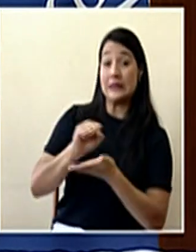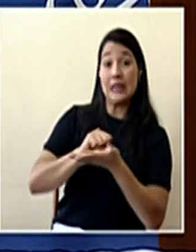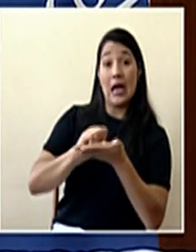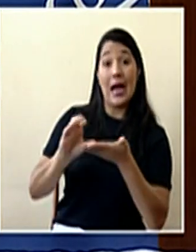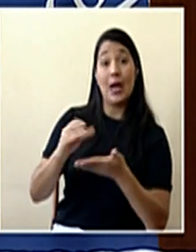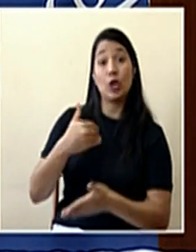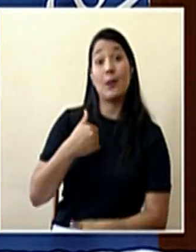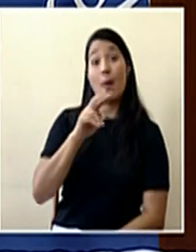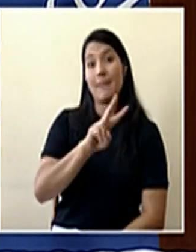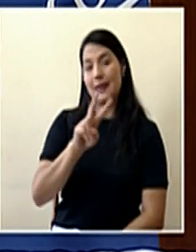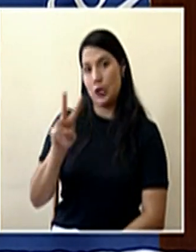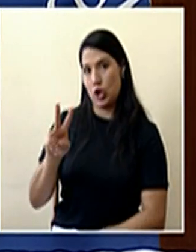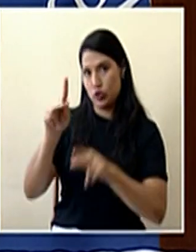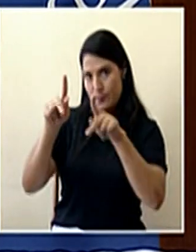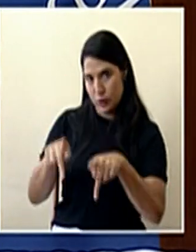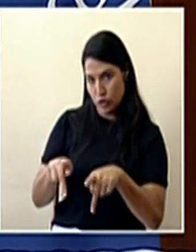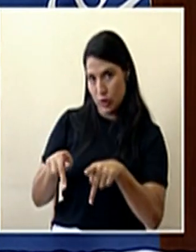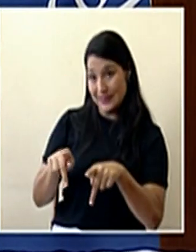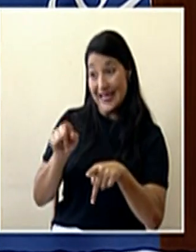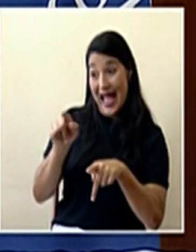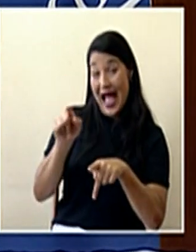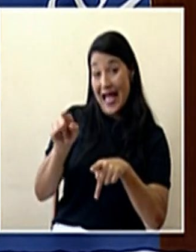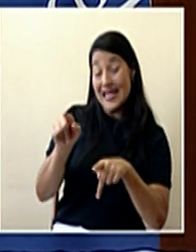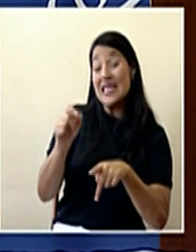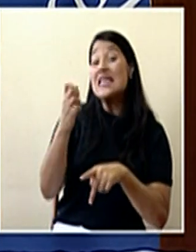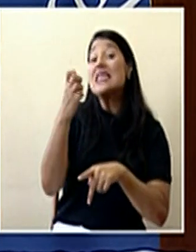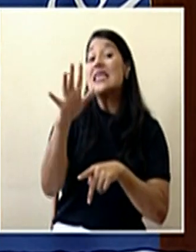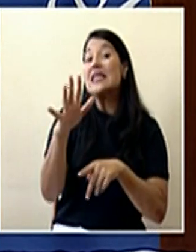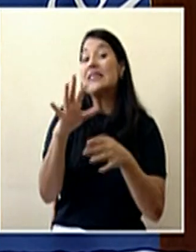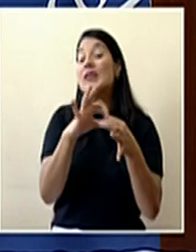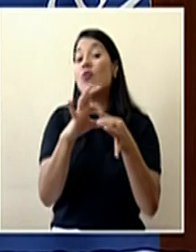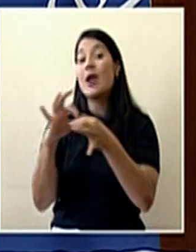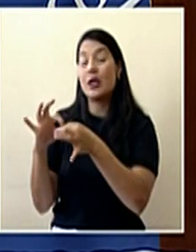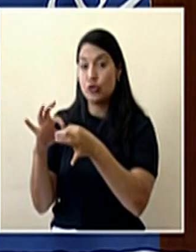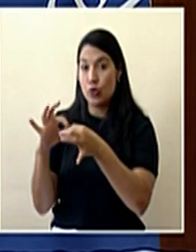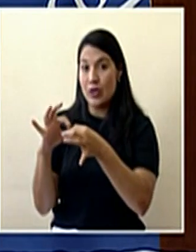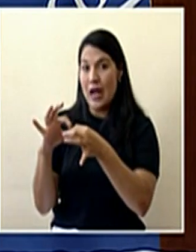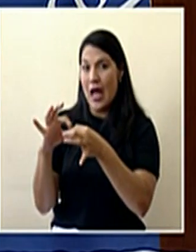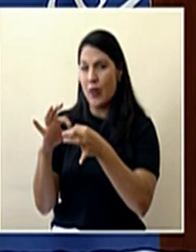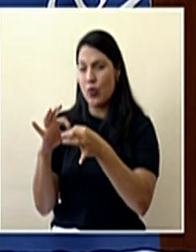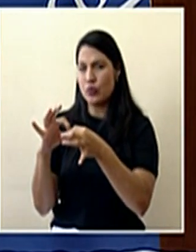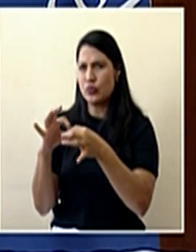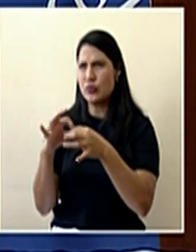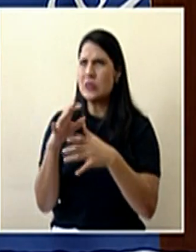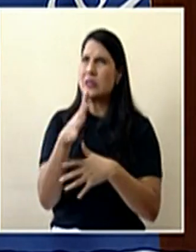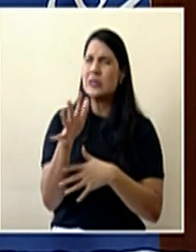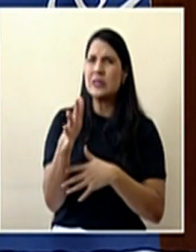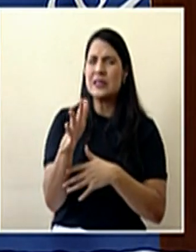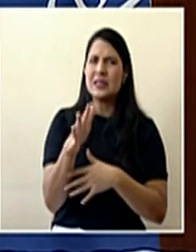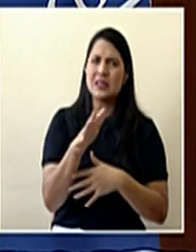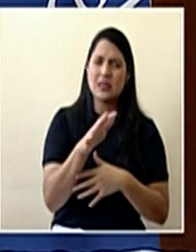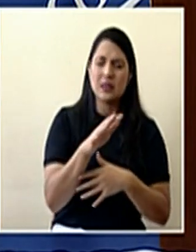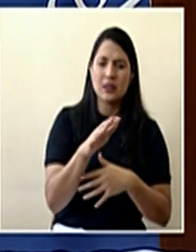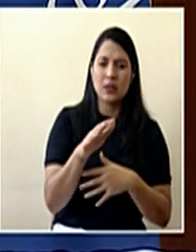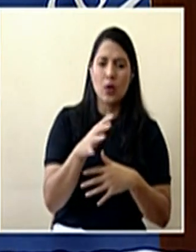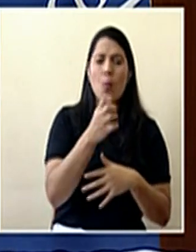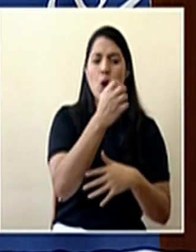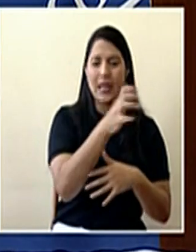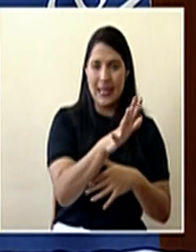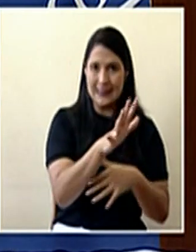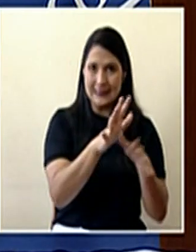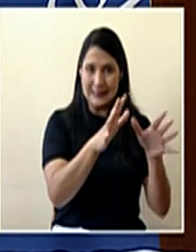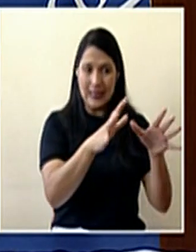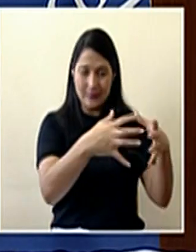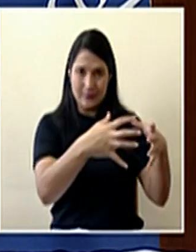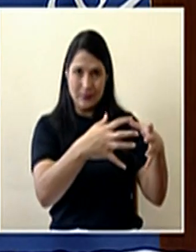casos. Hay 15 casos que están relacionados con entre 9 y 6 casos. 15 en total. De esos 22